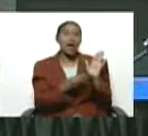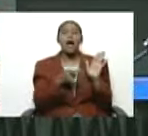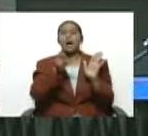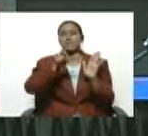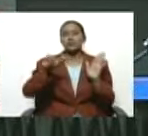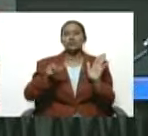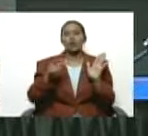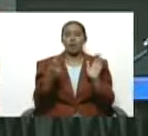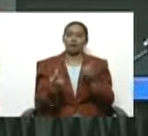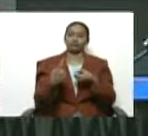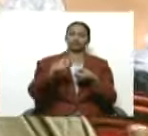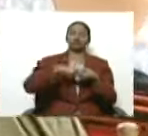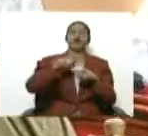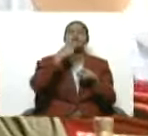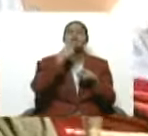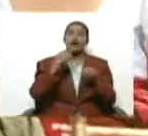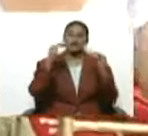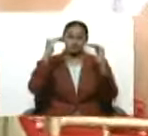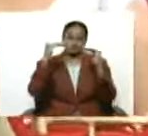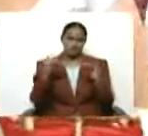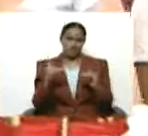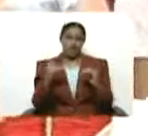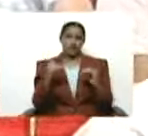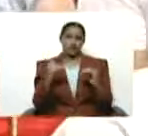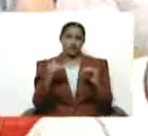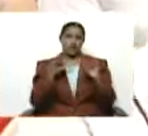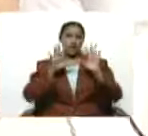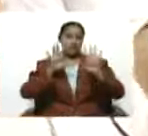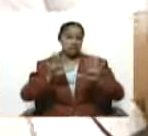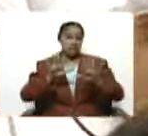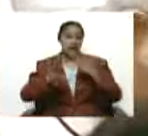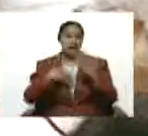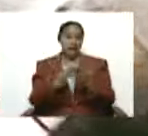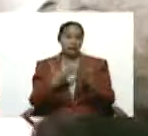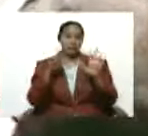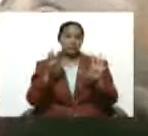trabajable, un número que permite, además,